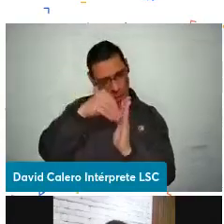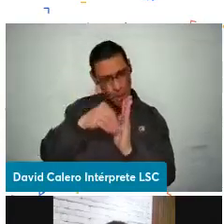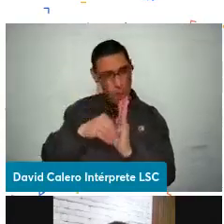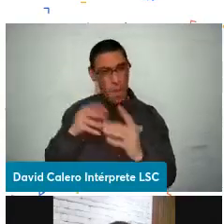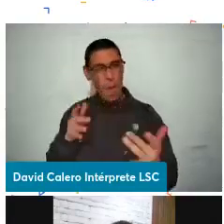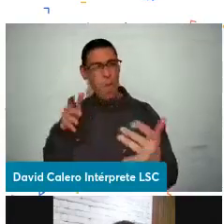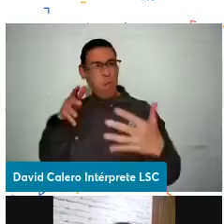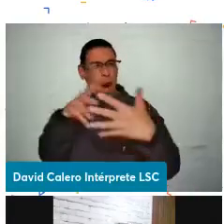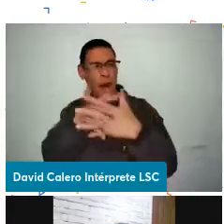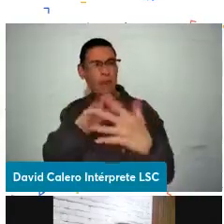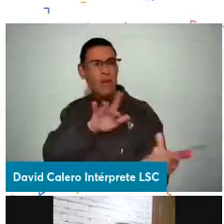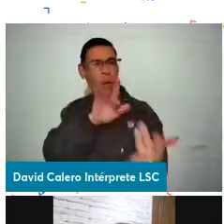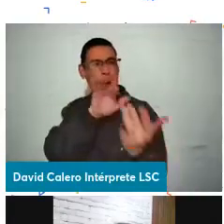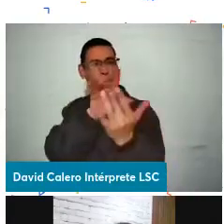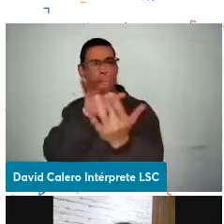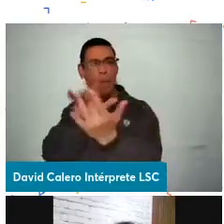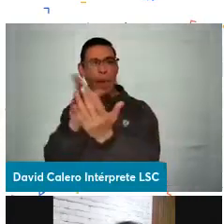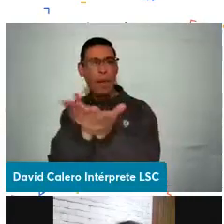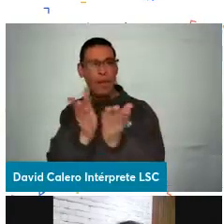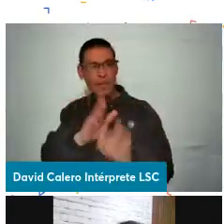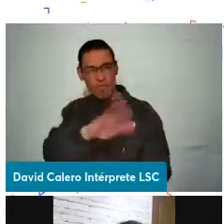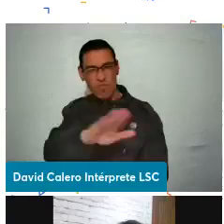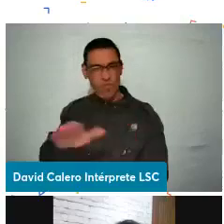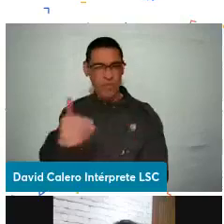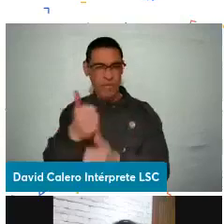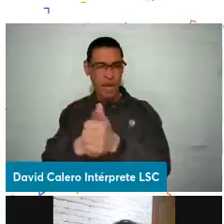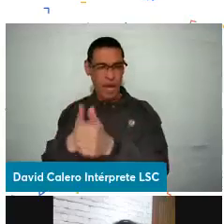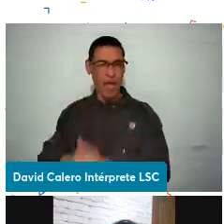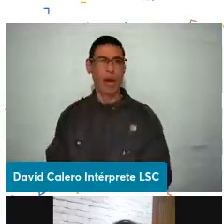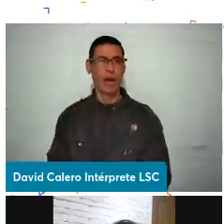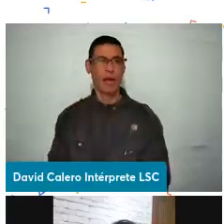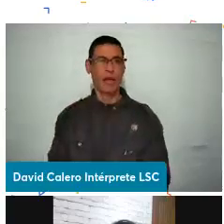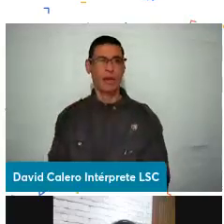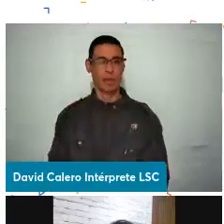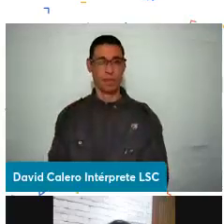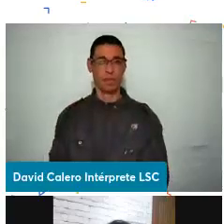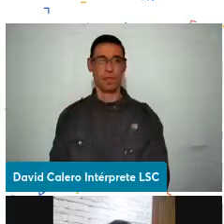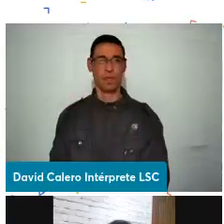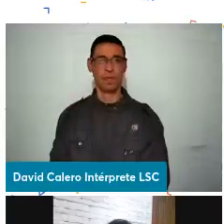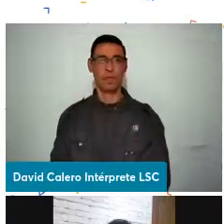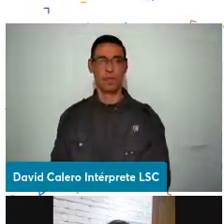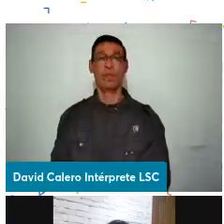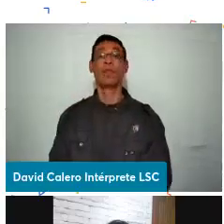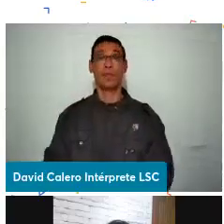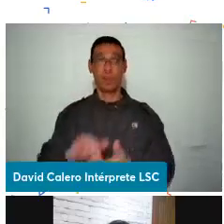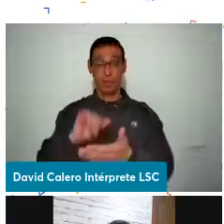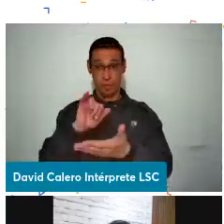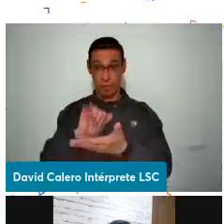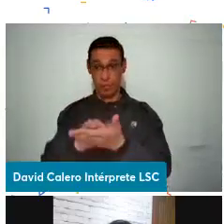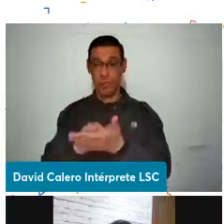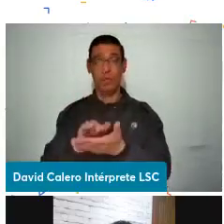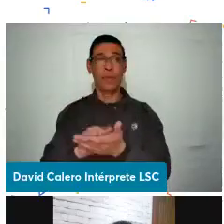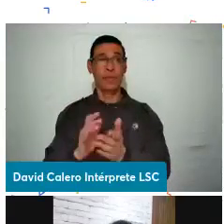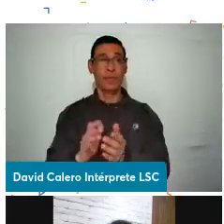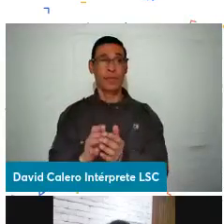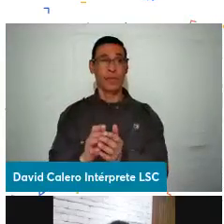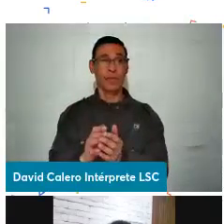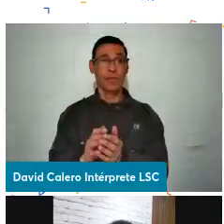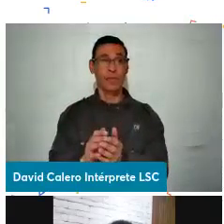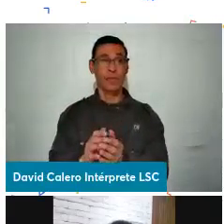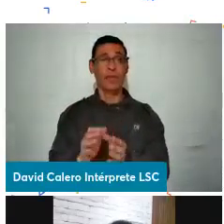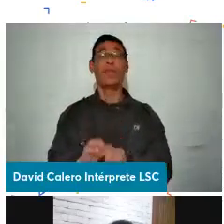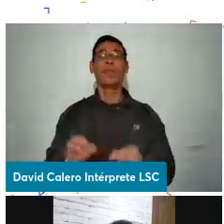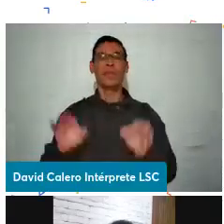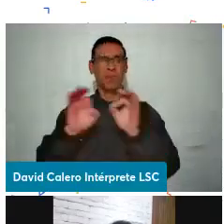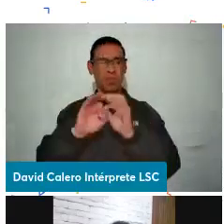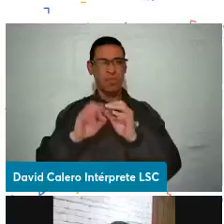nuestros estudiantes y temáticas. Para eso es muy bueno que exploremos